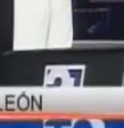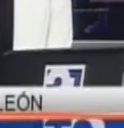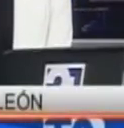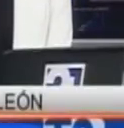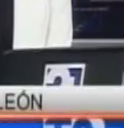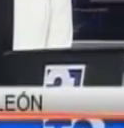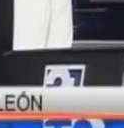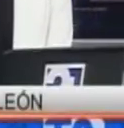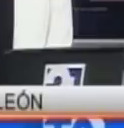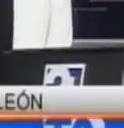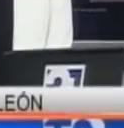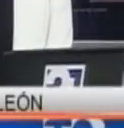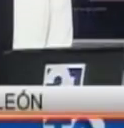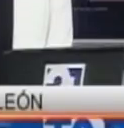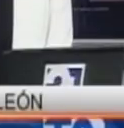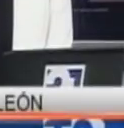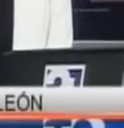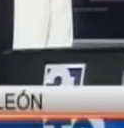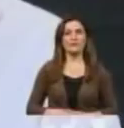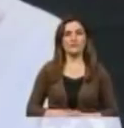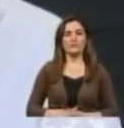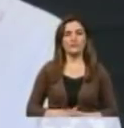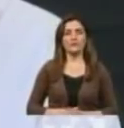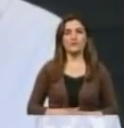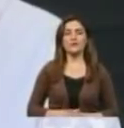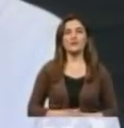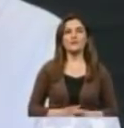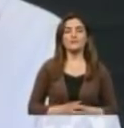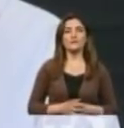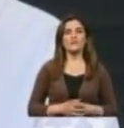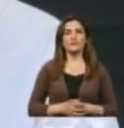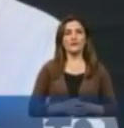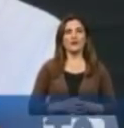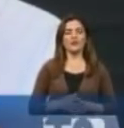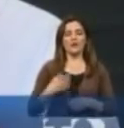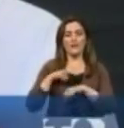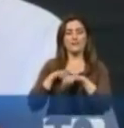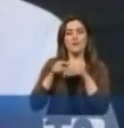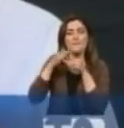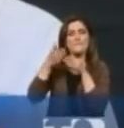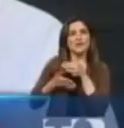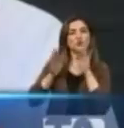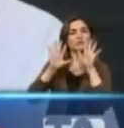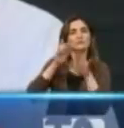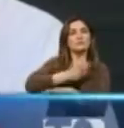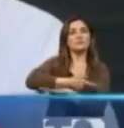del área de seguridad. Aquí el detalle. Estamos 10 días. 10